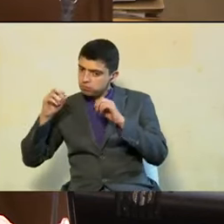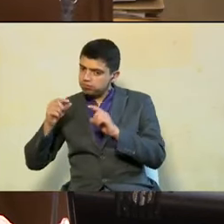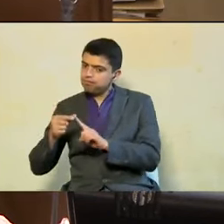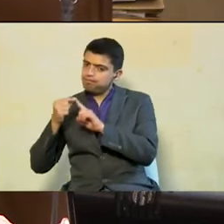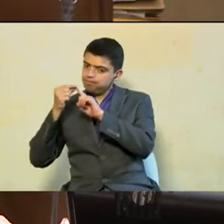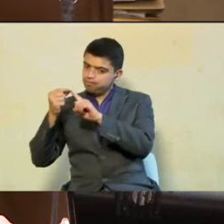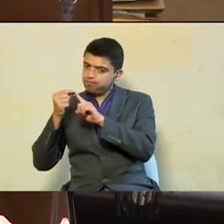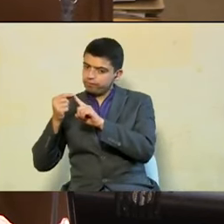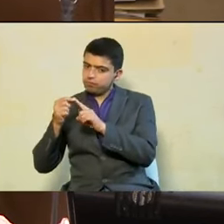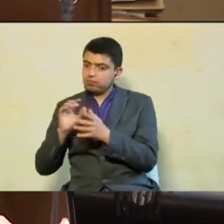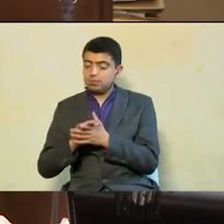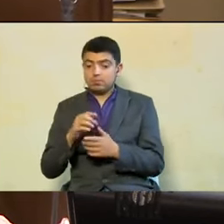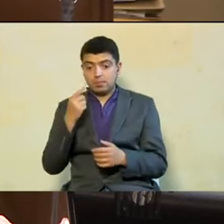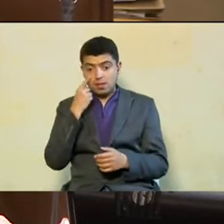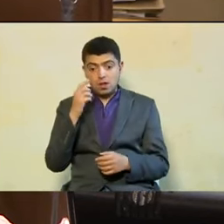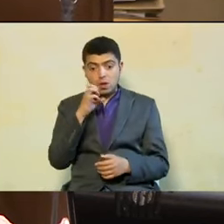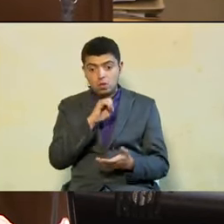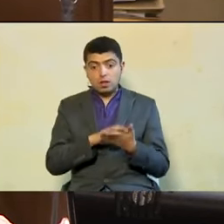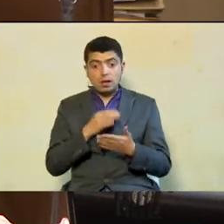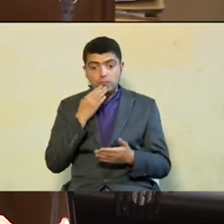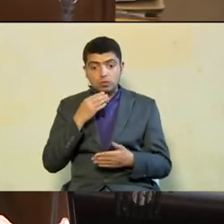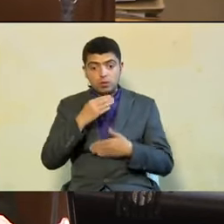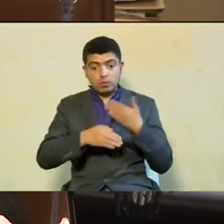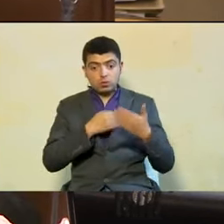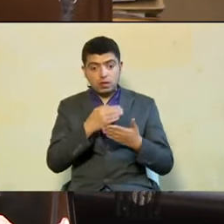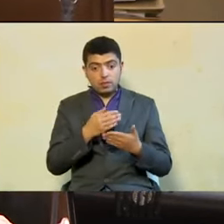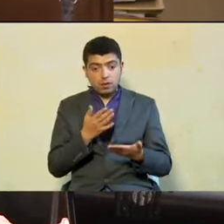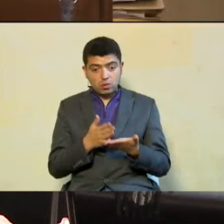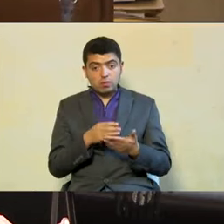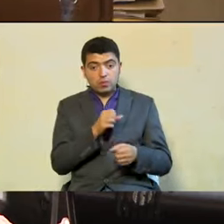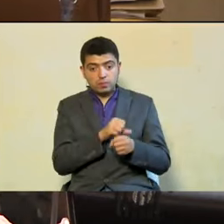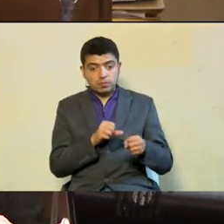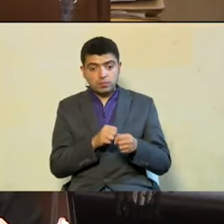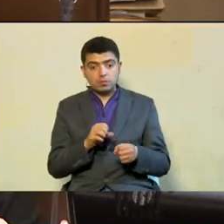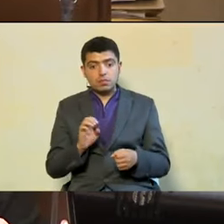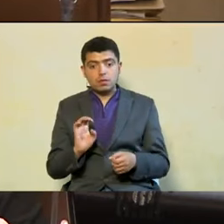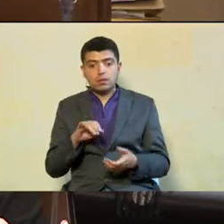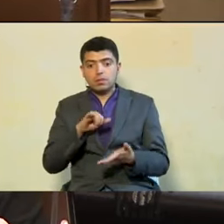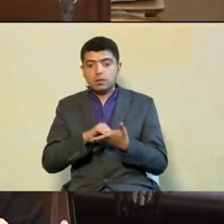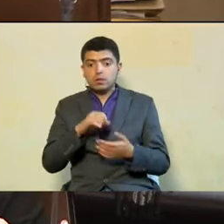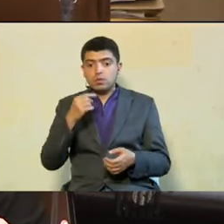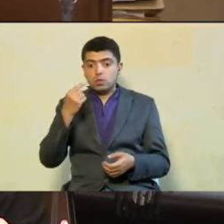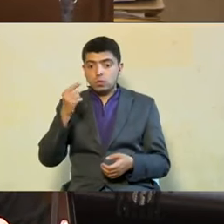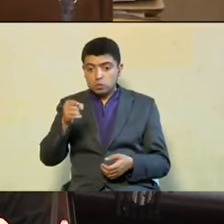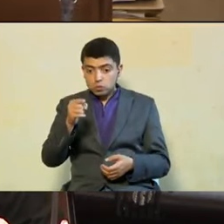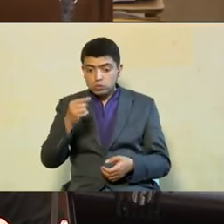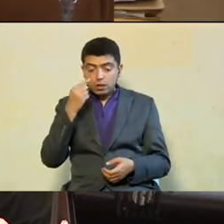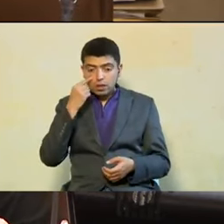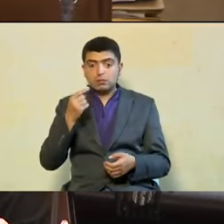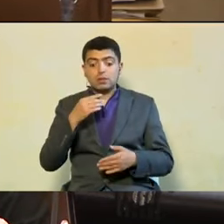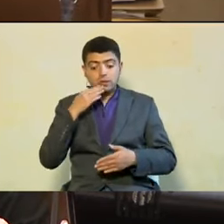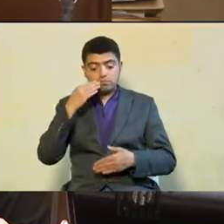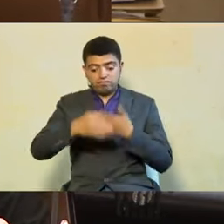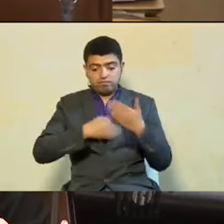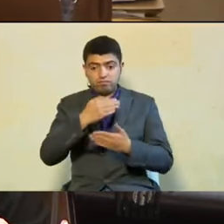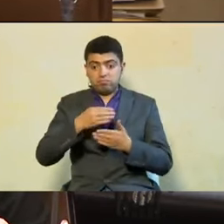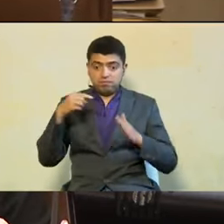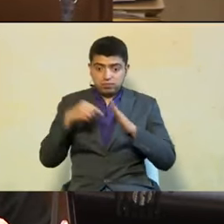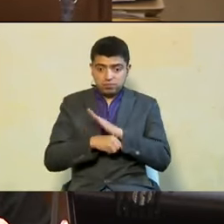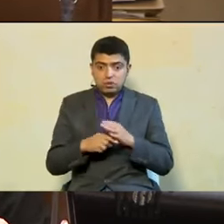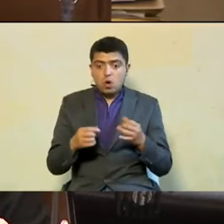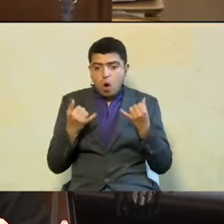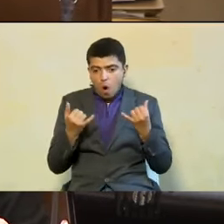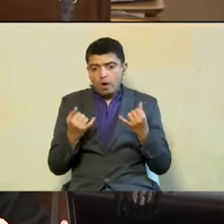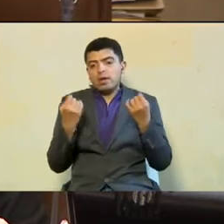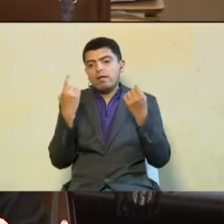O sea entonces uno va a realizarse procedimientos que son procedimientos complejos a pesar de que hoy eso no está muy bien definido pero